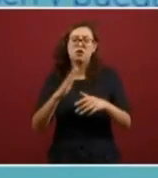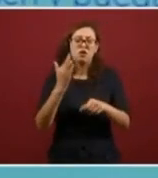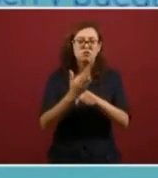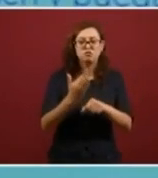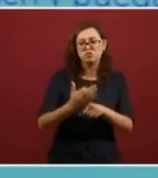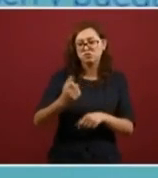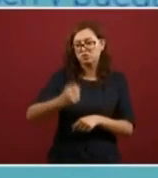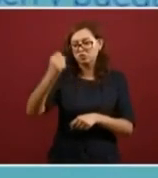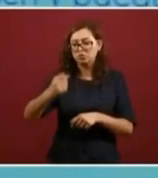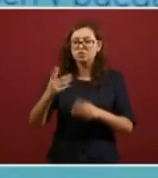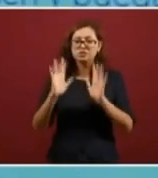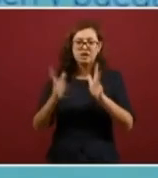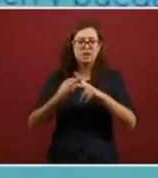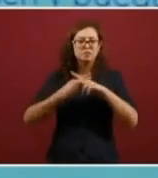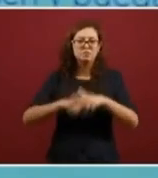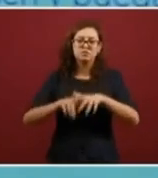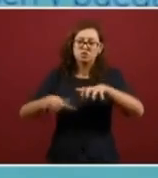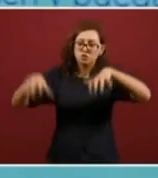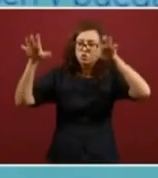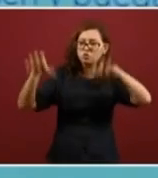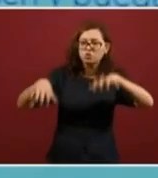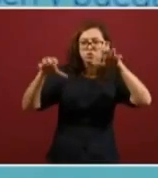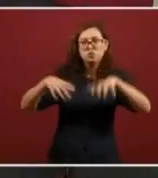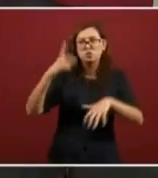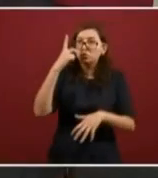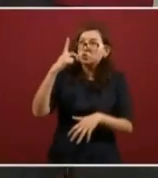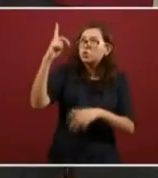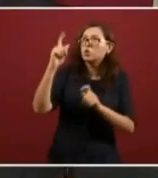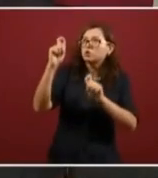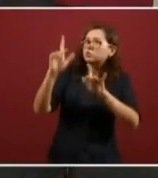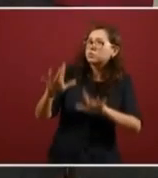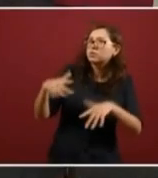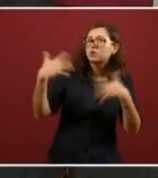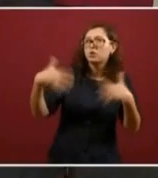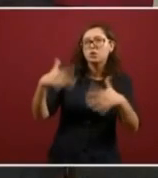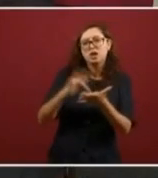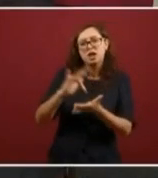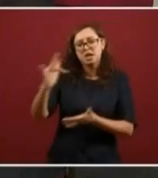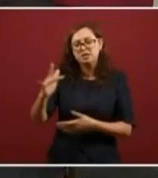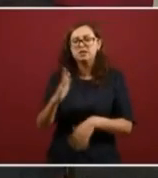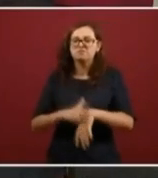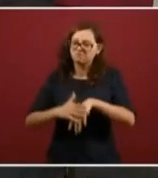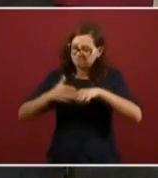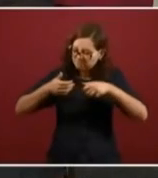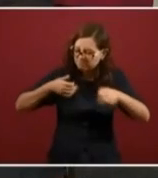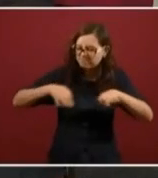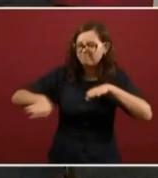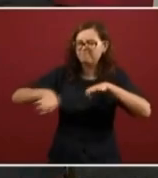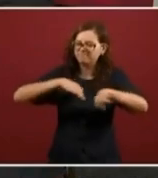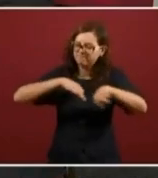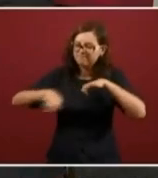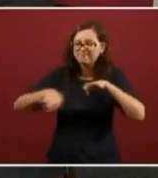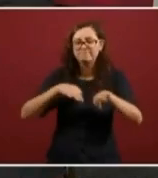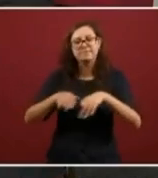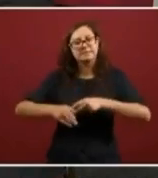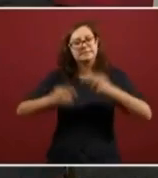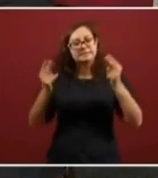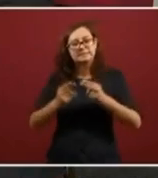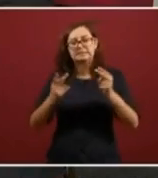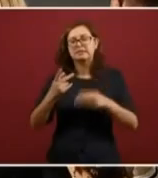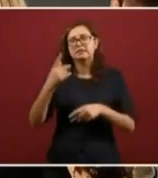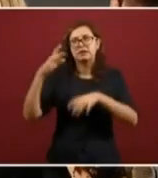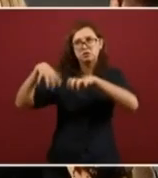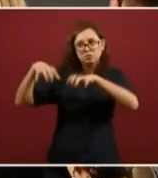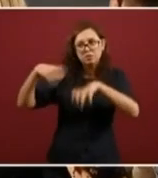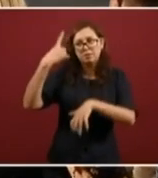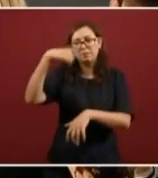sureste, bendito Dios, las lluvias ya llegaron, ya nos socorrieron y vamos a intensificar, que es parte del desarrollo de este programa de